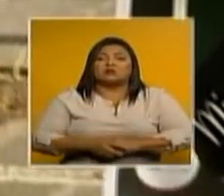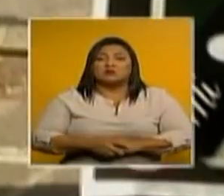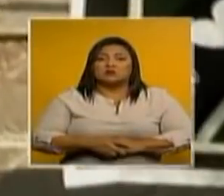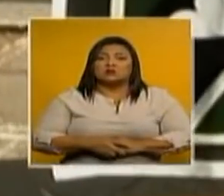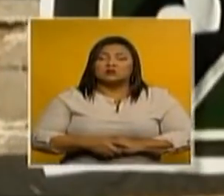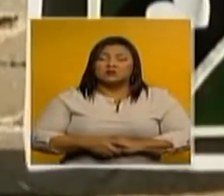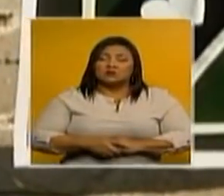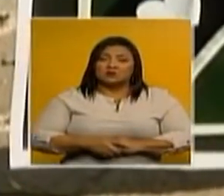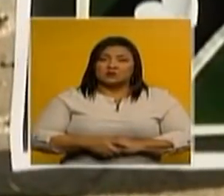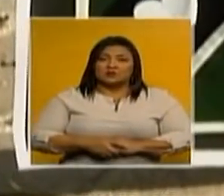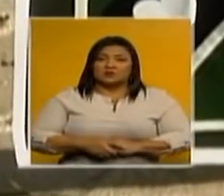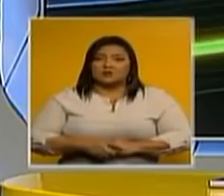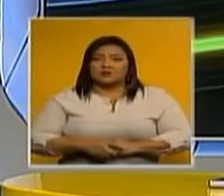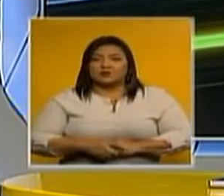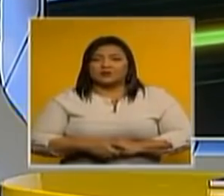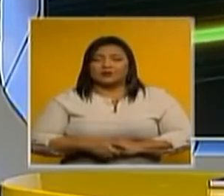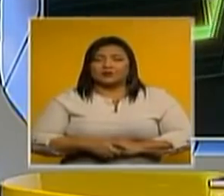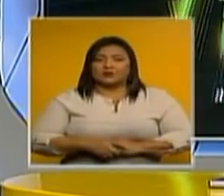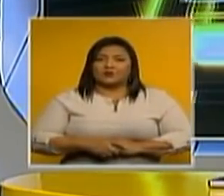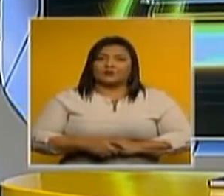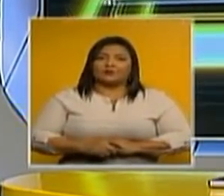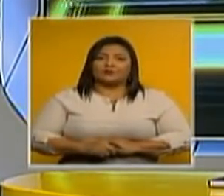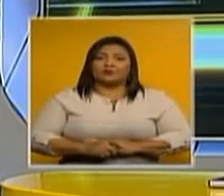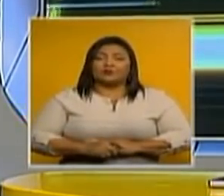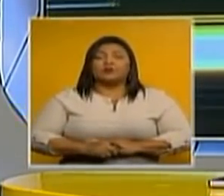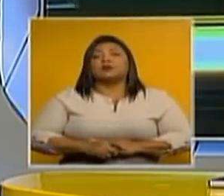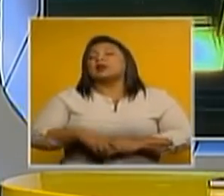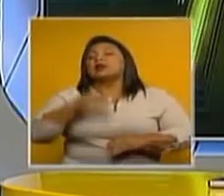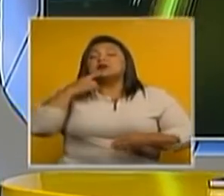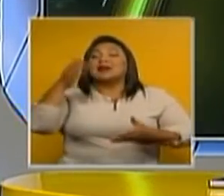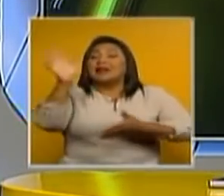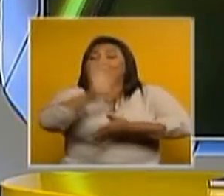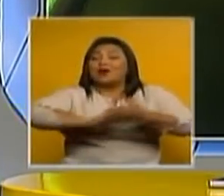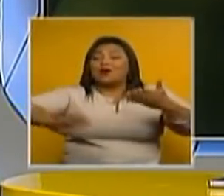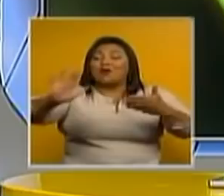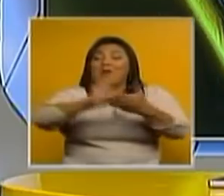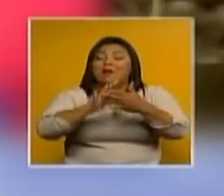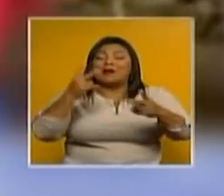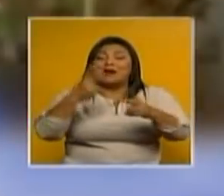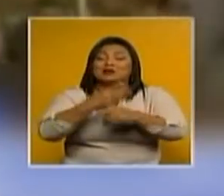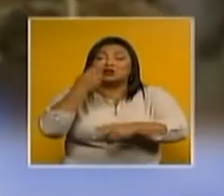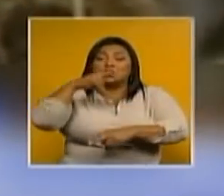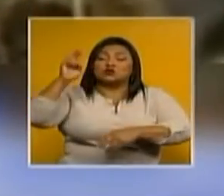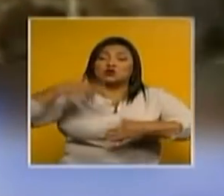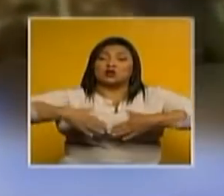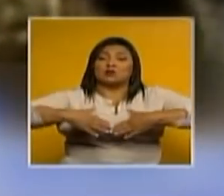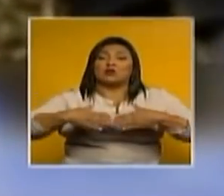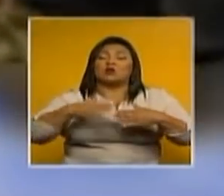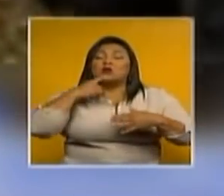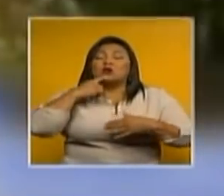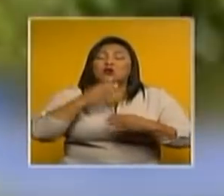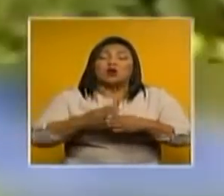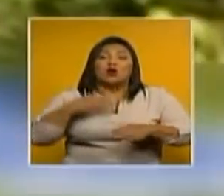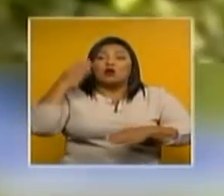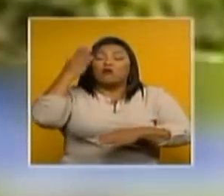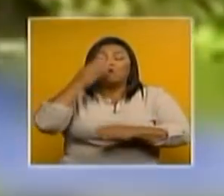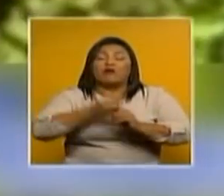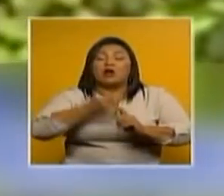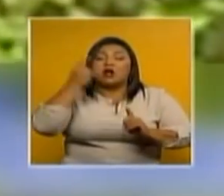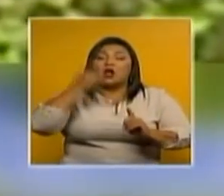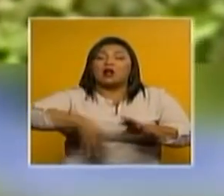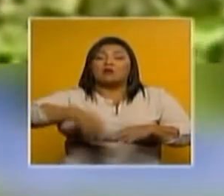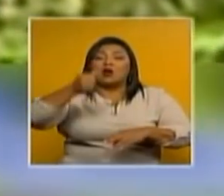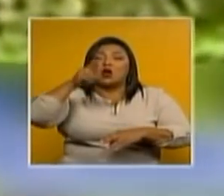Borja, Noticiero 1. Hasta los barrios más peligrosos del sur de Bogotá llegó el accionar criminal de Walter Patricio